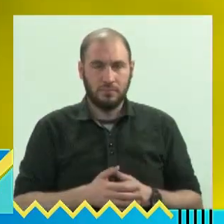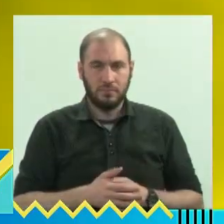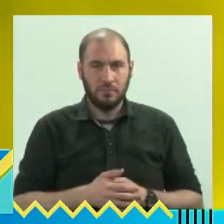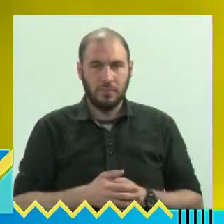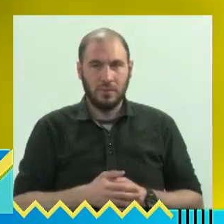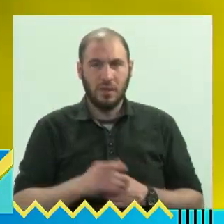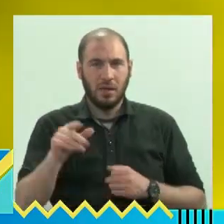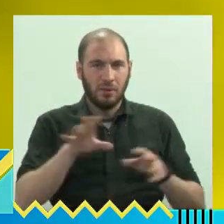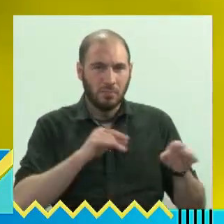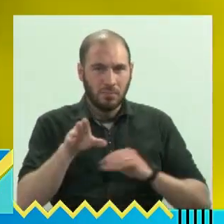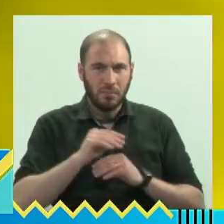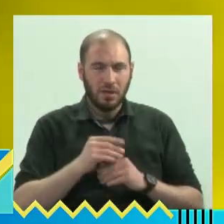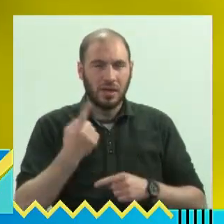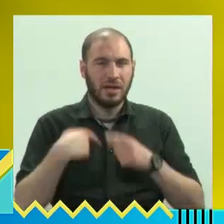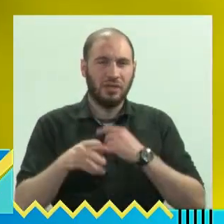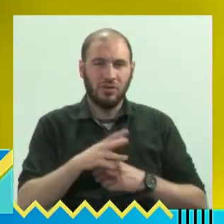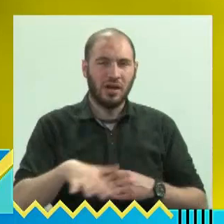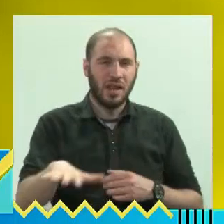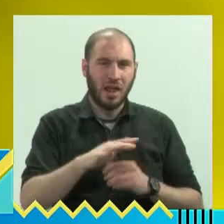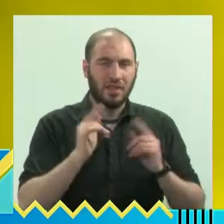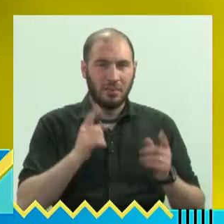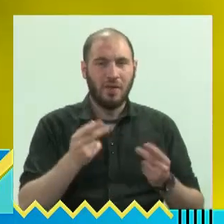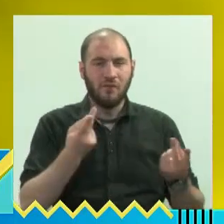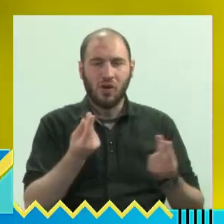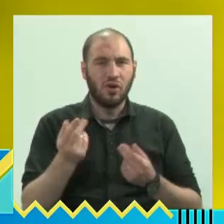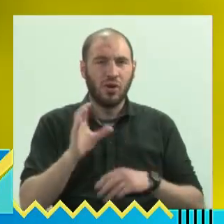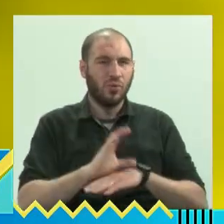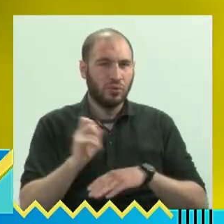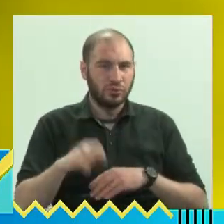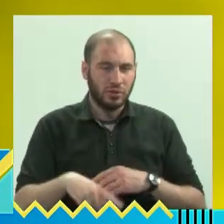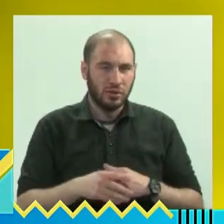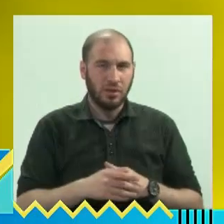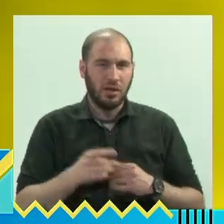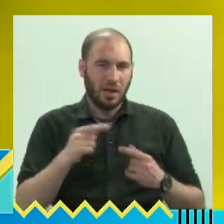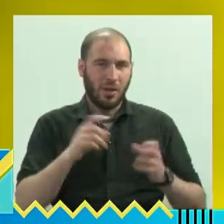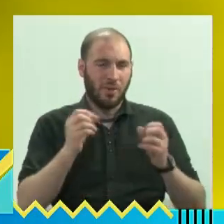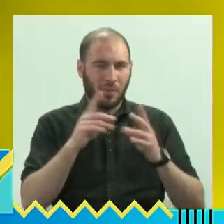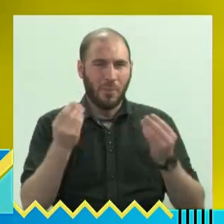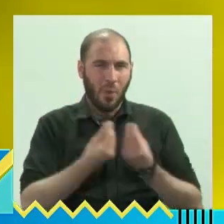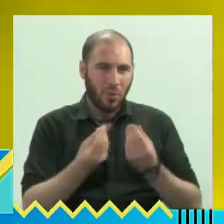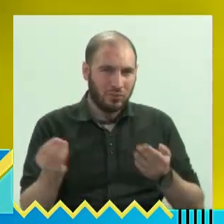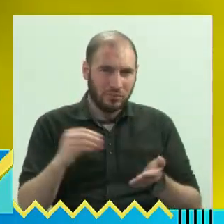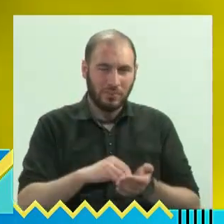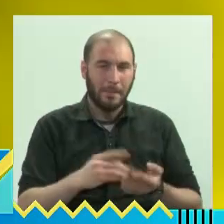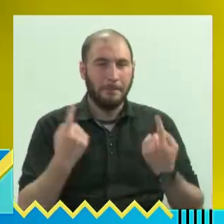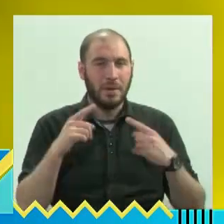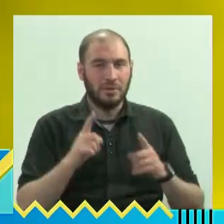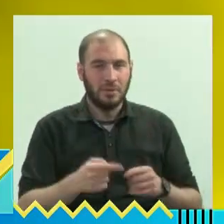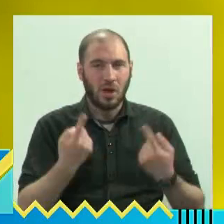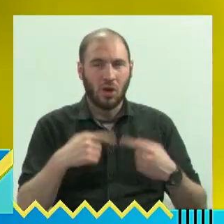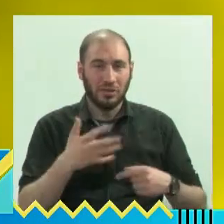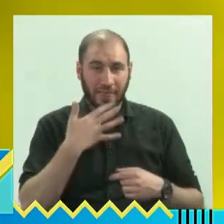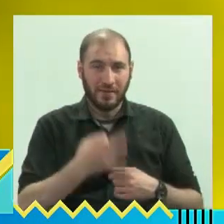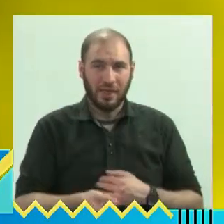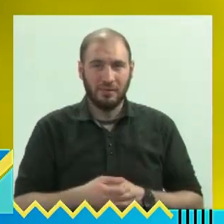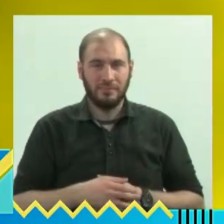digamos, recoge los relatos populares también, el folclore cuyano, hay mucho de maravilloso en esos cuentos, pero también hay elementos de la